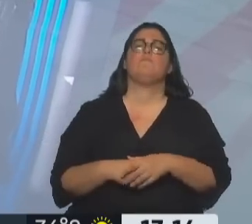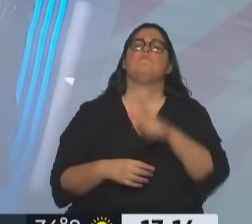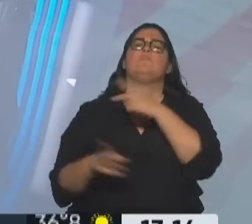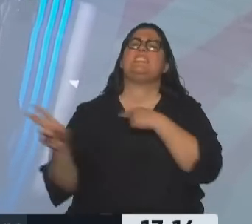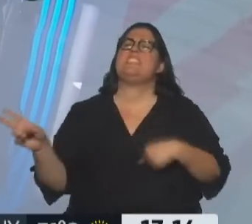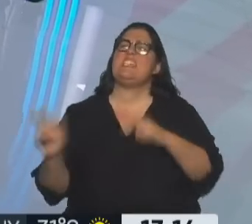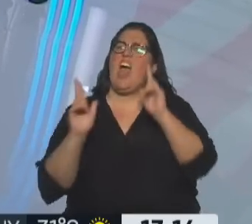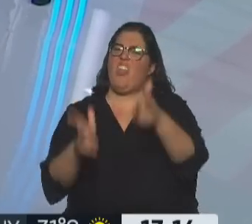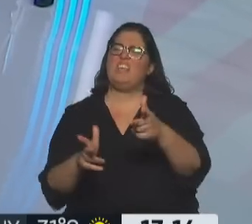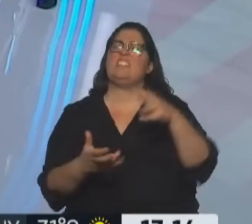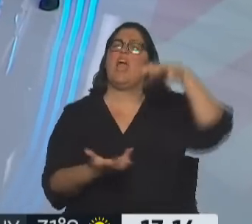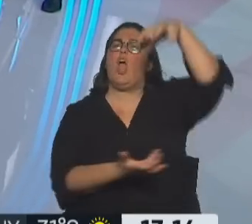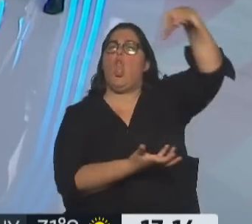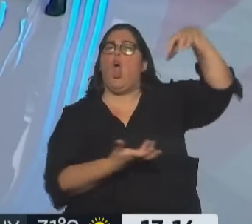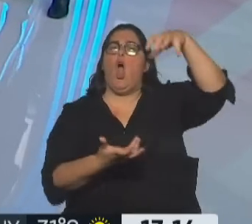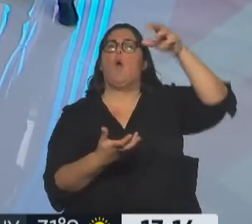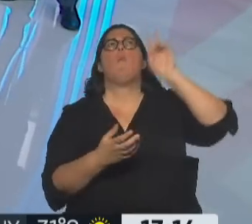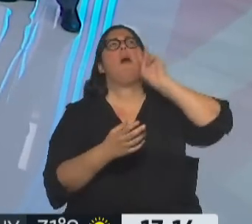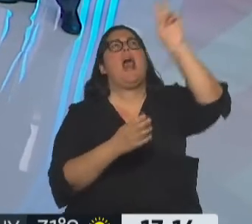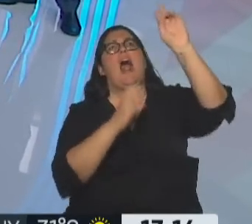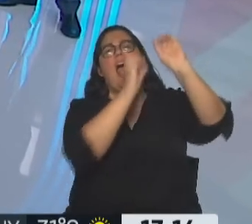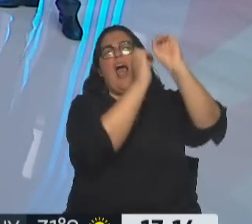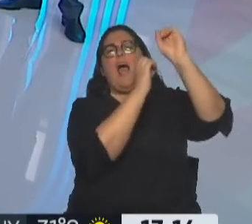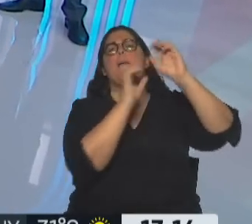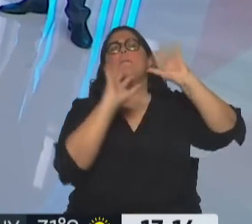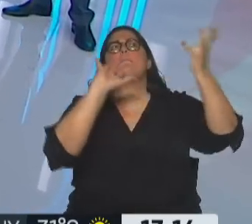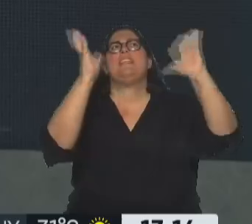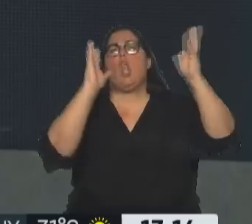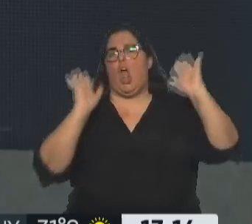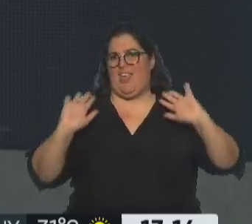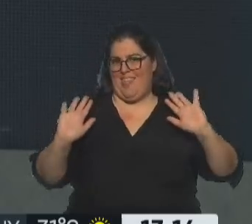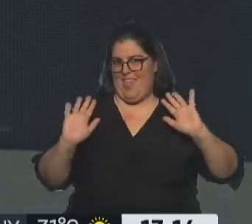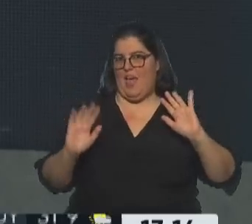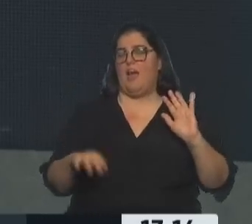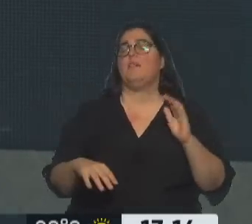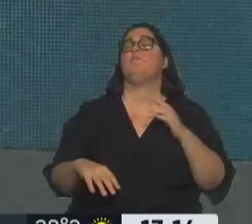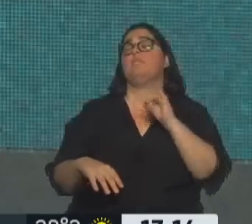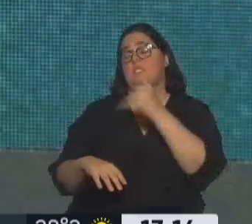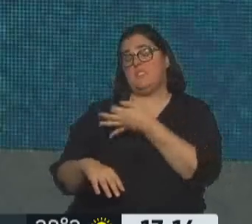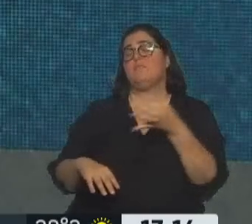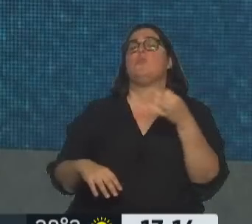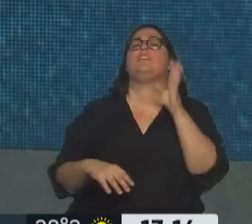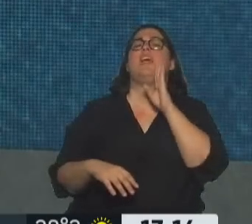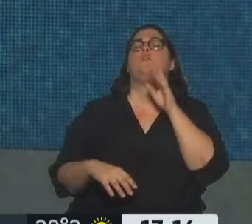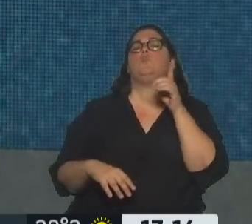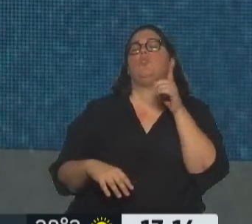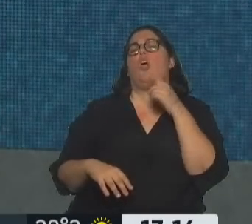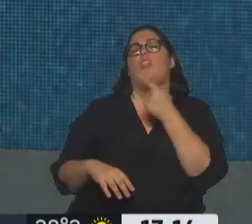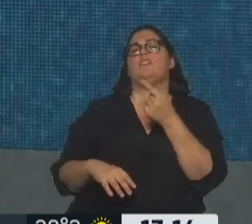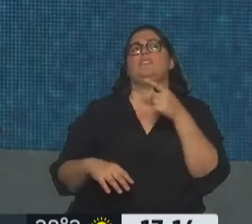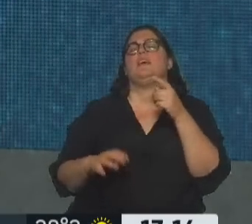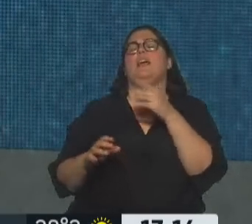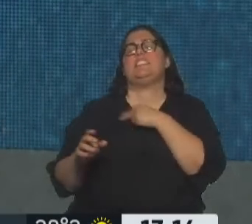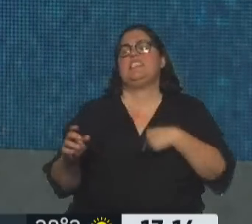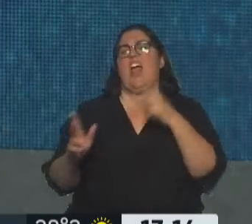cuya misión era meteorológica, Leticia. Sí, y que, bueno, llegó a un lugar en el que no tenía que estar. Yo le bajaría un poco el tono.